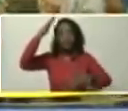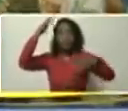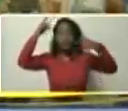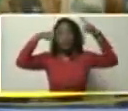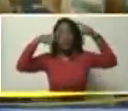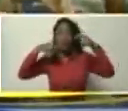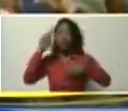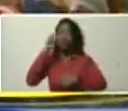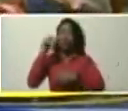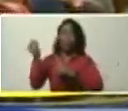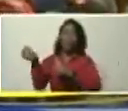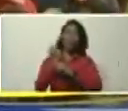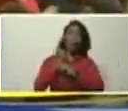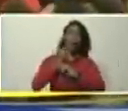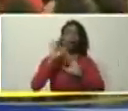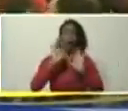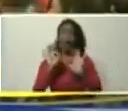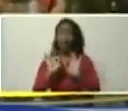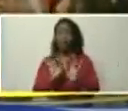abandona,